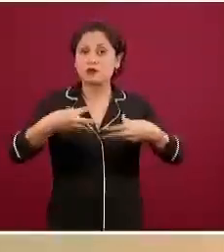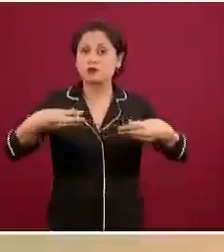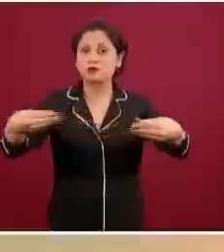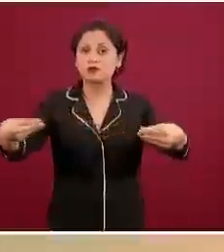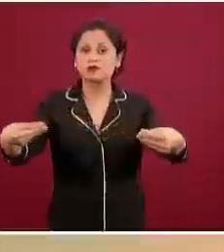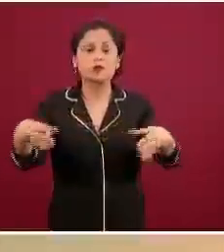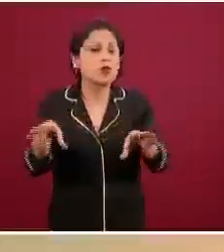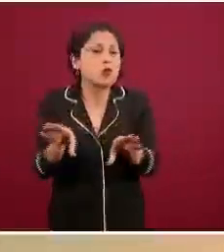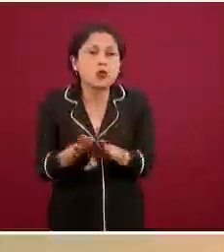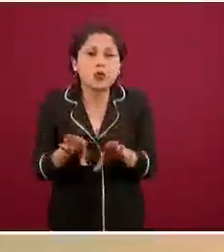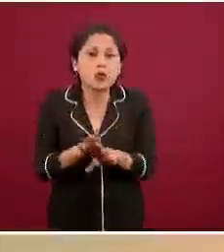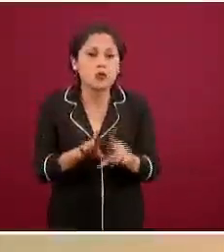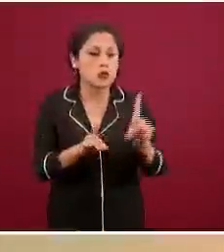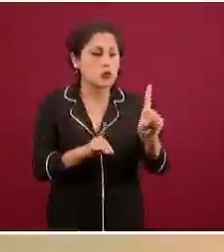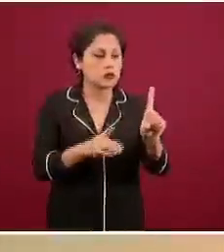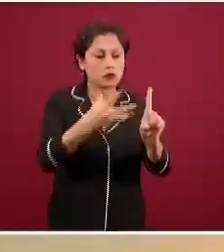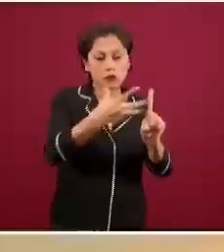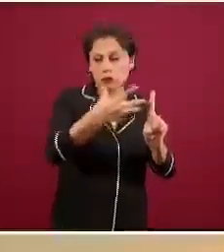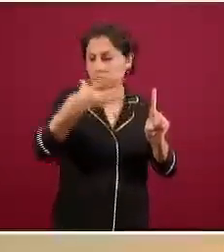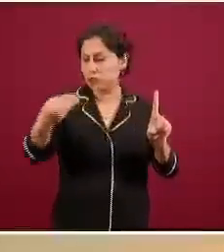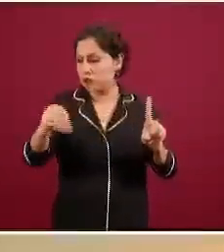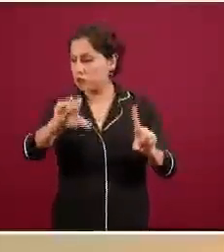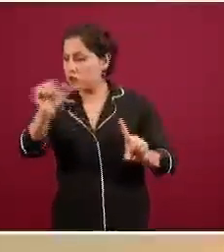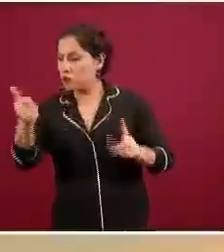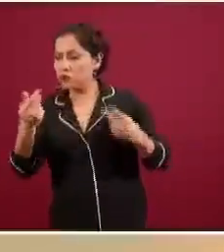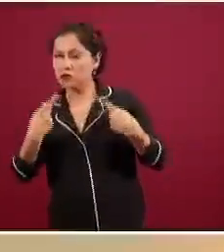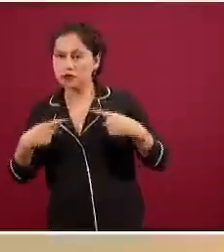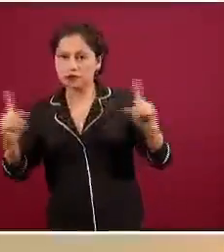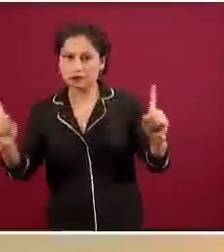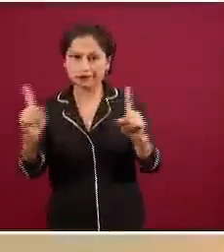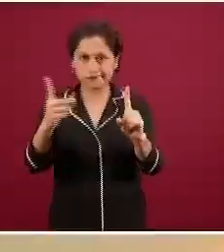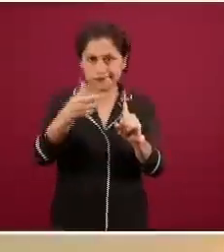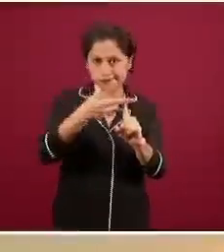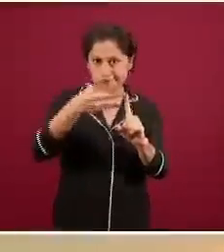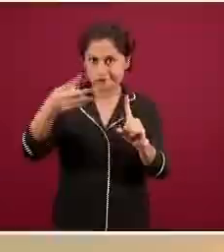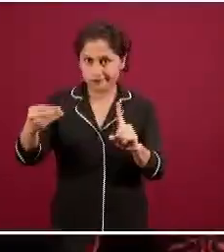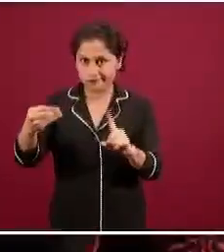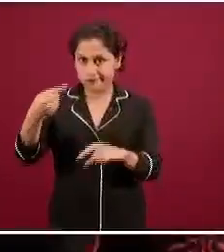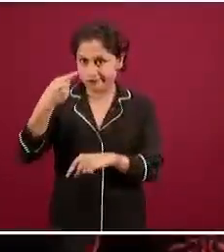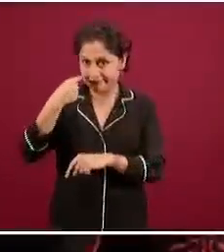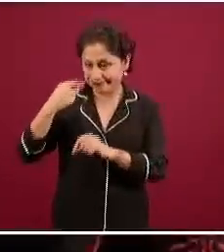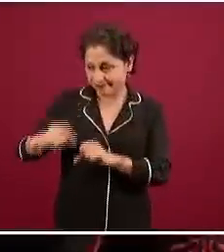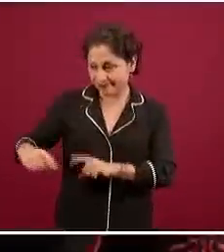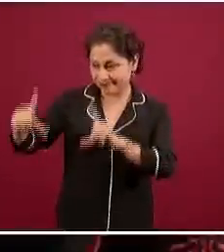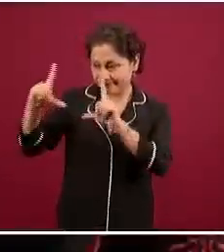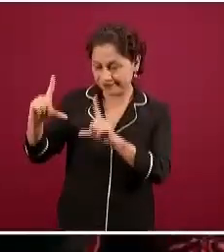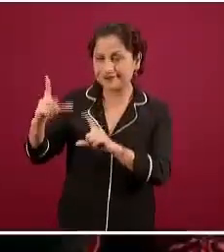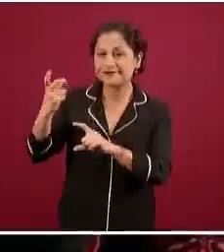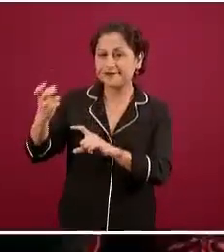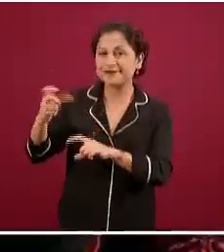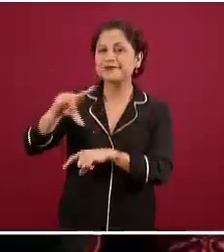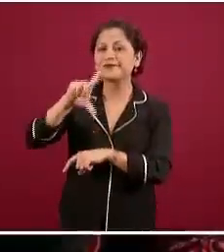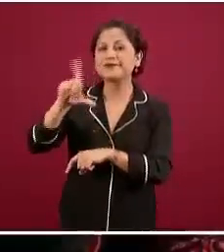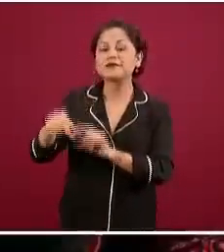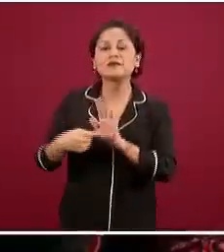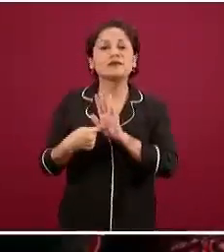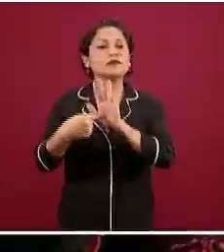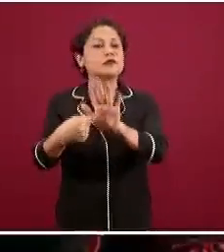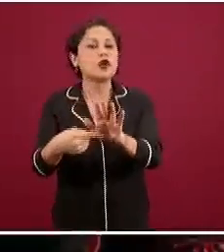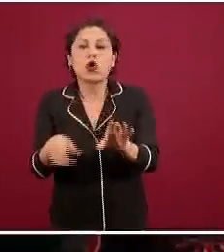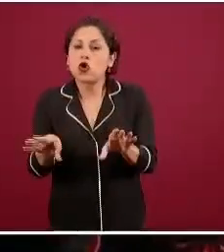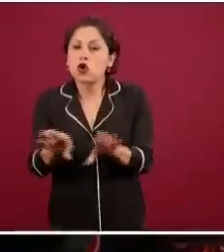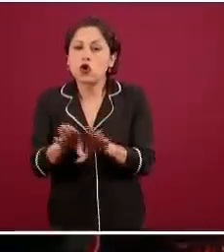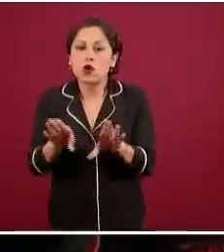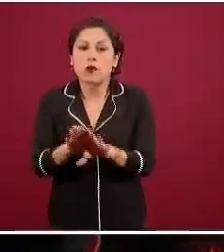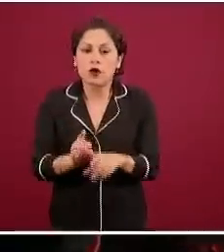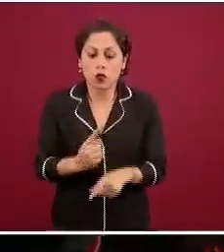última diapositiva la trajimos también para ilustrar de una manera muy visual cómo ocurre la transmisión